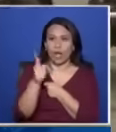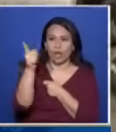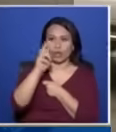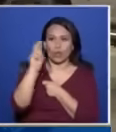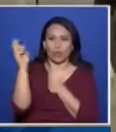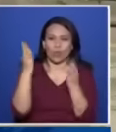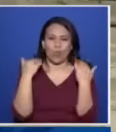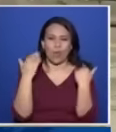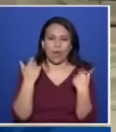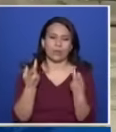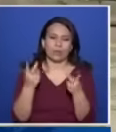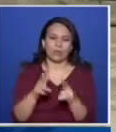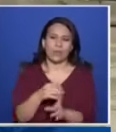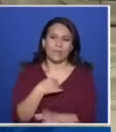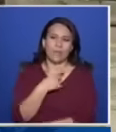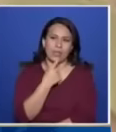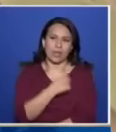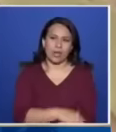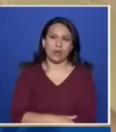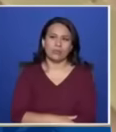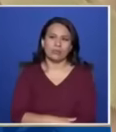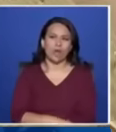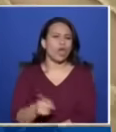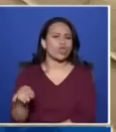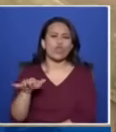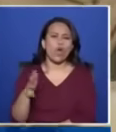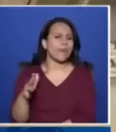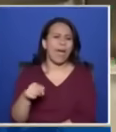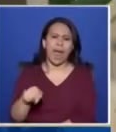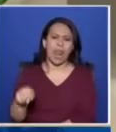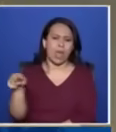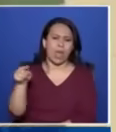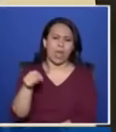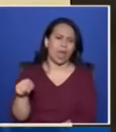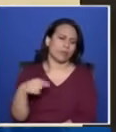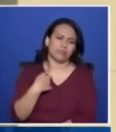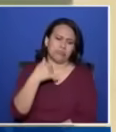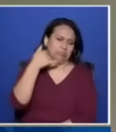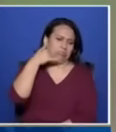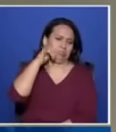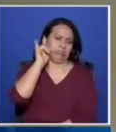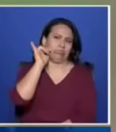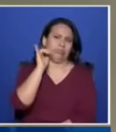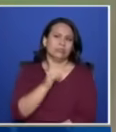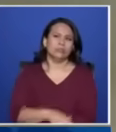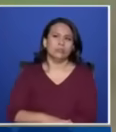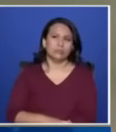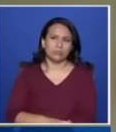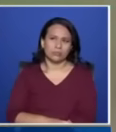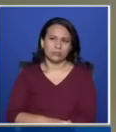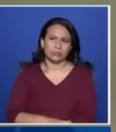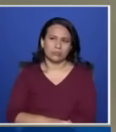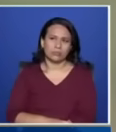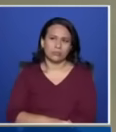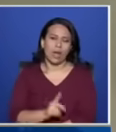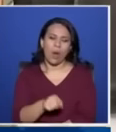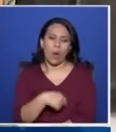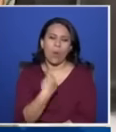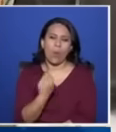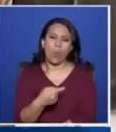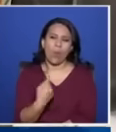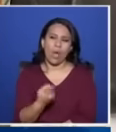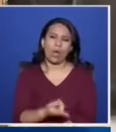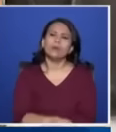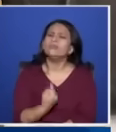ciudad. Esa pareja me dijo que el cajero no funcionaba, yo igual no le paré atención en un instante,